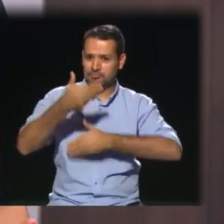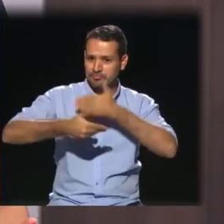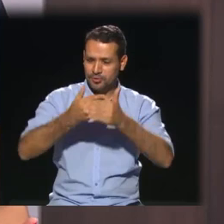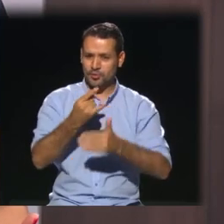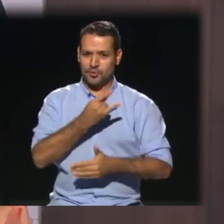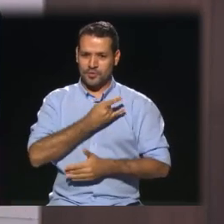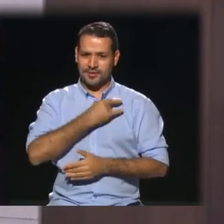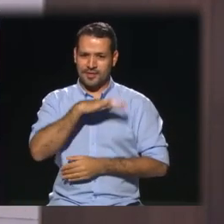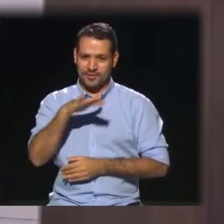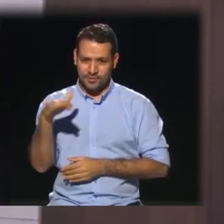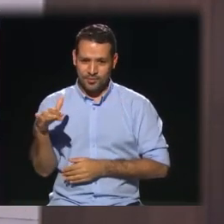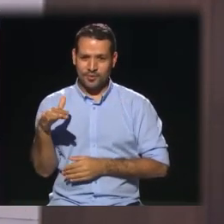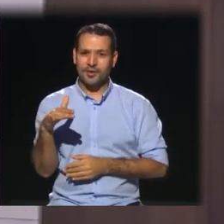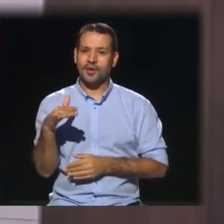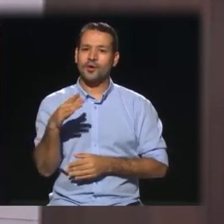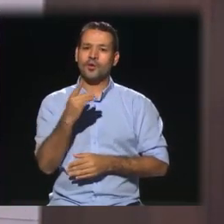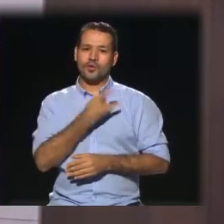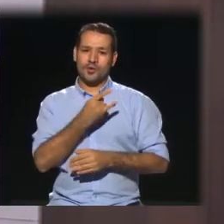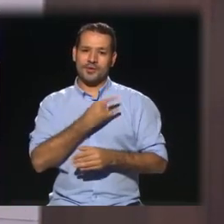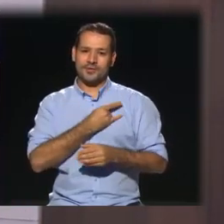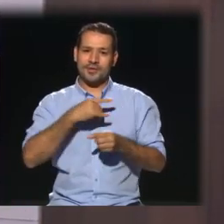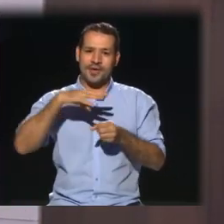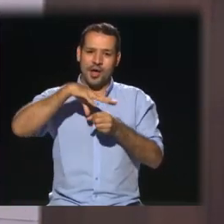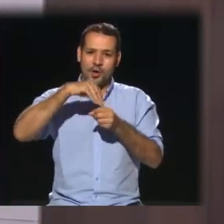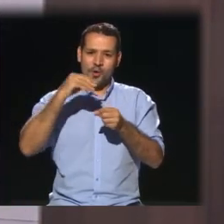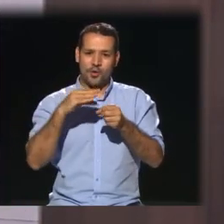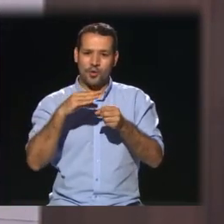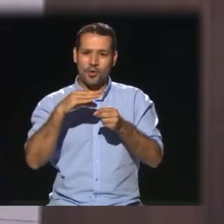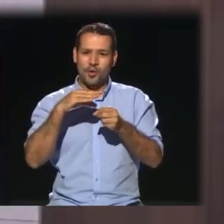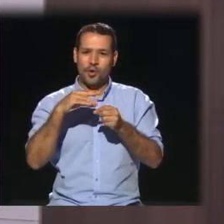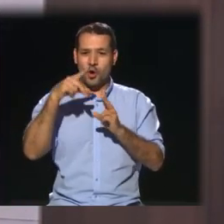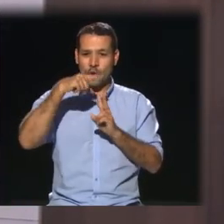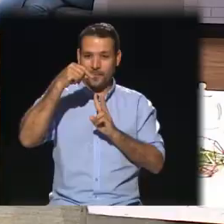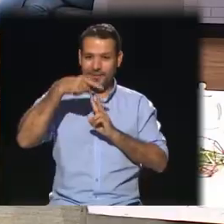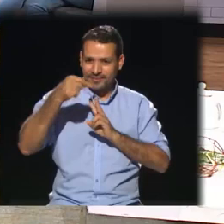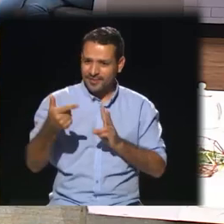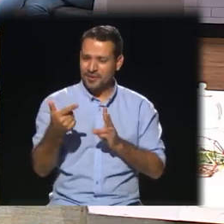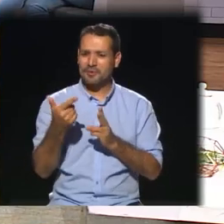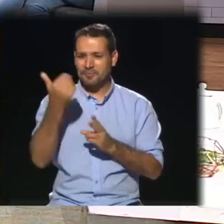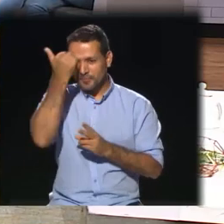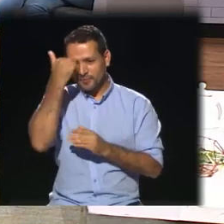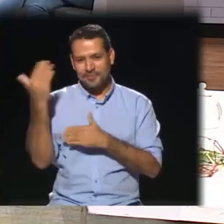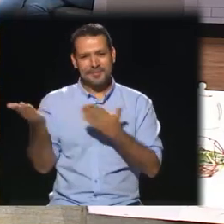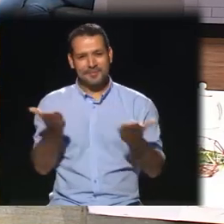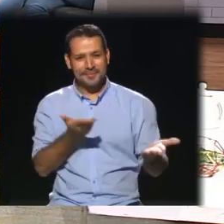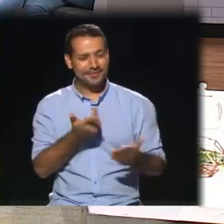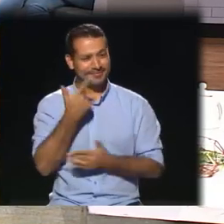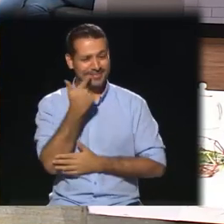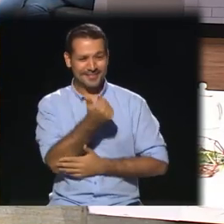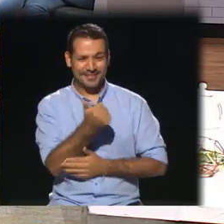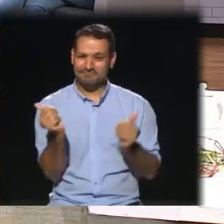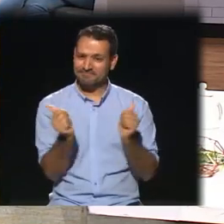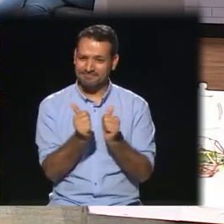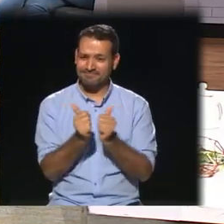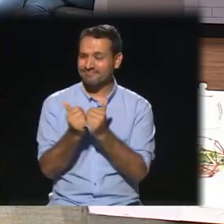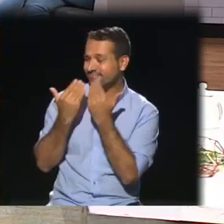de Antioquia, de la Universidad Cooperativa y son expertos en este tema. Compañeros, profes, bienvenidos. Qué rico que estén con nosotros acá. Hola, Pau, muchas